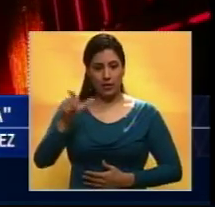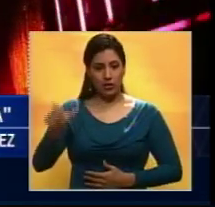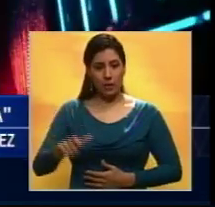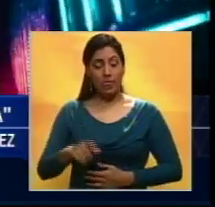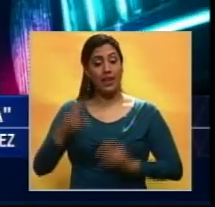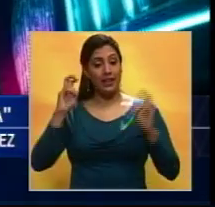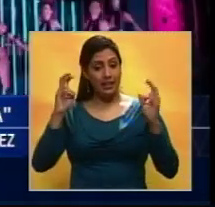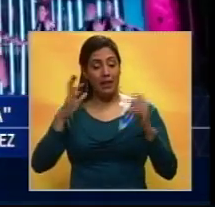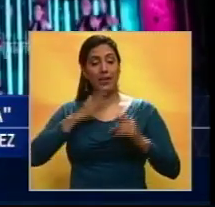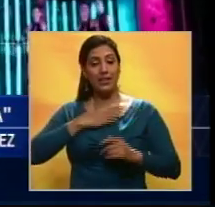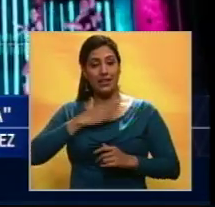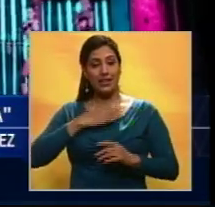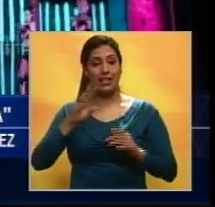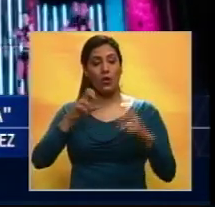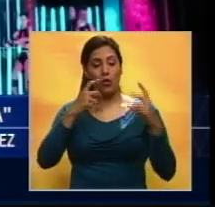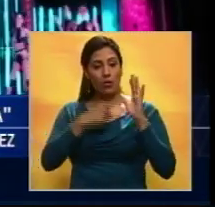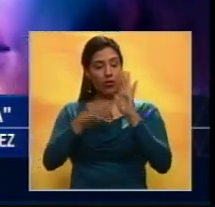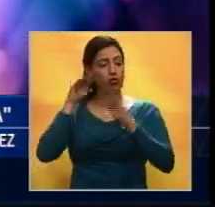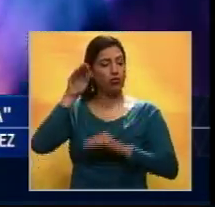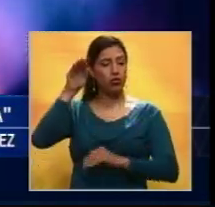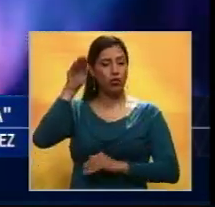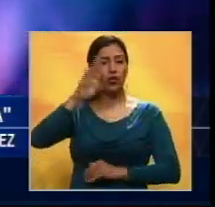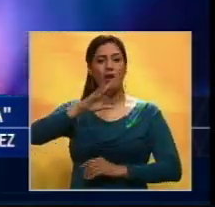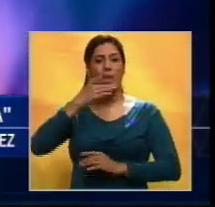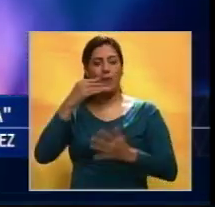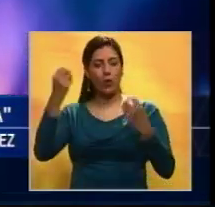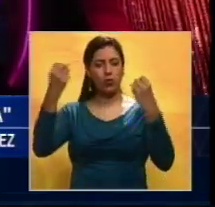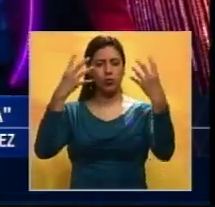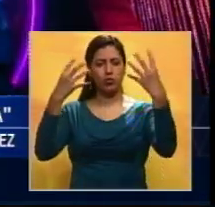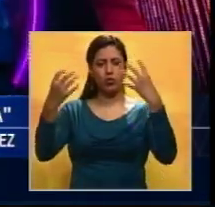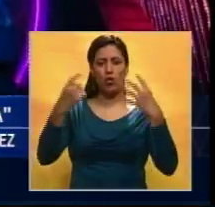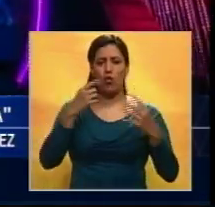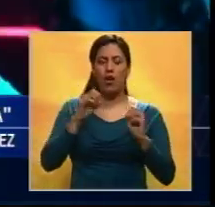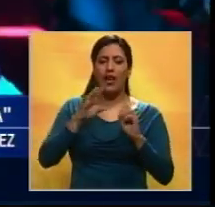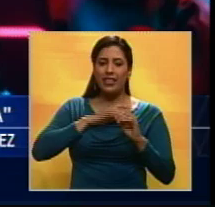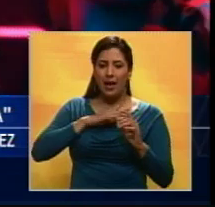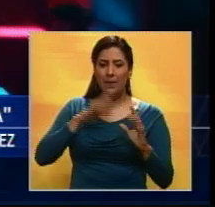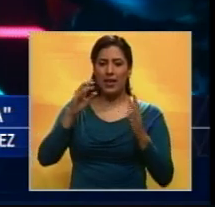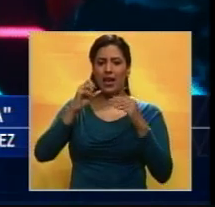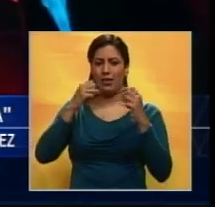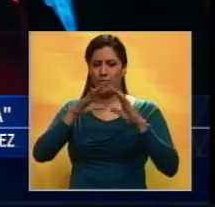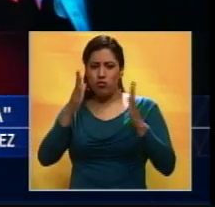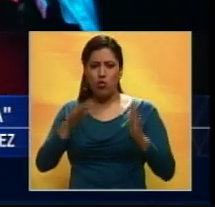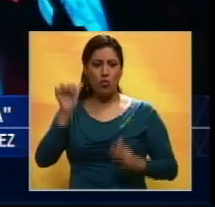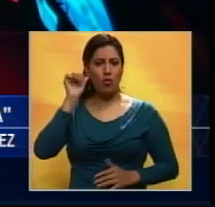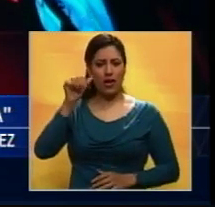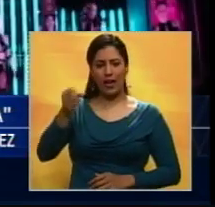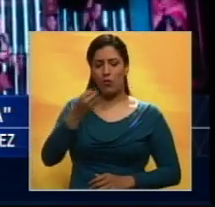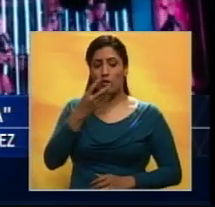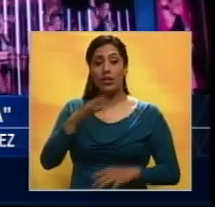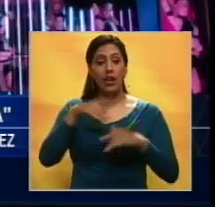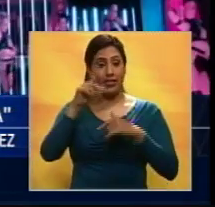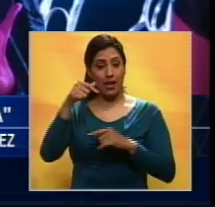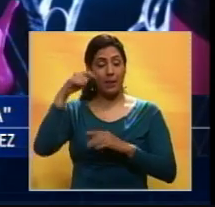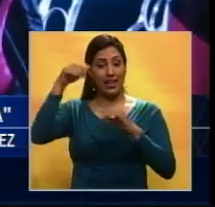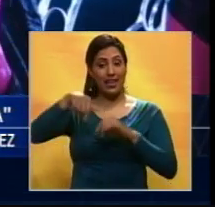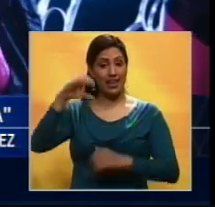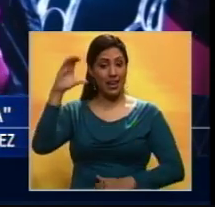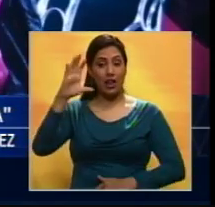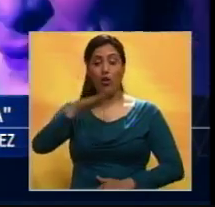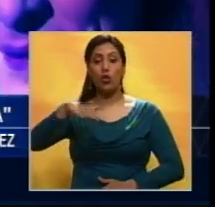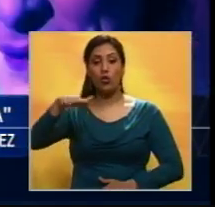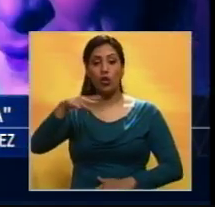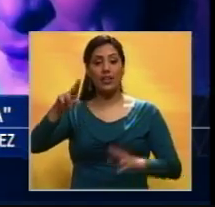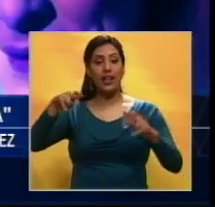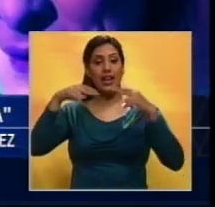El material cuenta con una atmósfera futurista cargada con luces de neón y con unas despampanantes modelos. Fue rodado en Caracas, específicamente